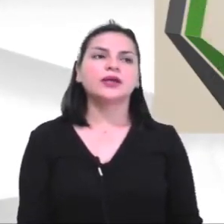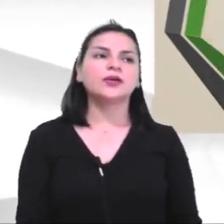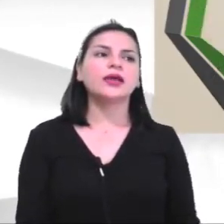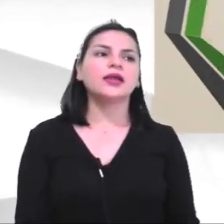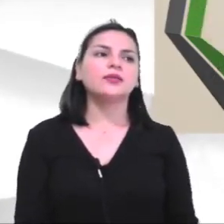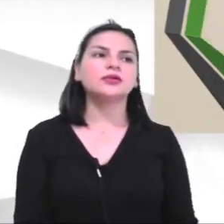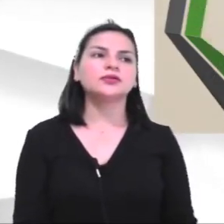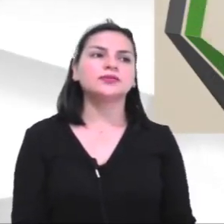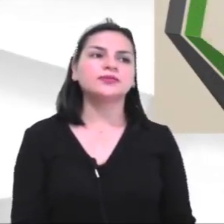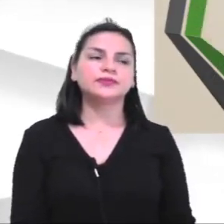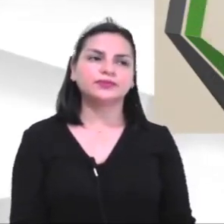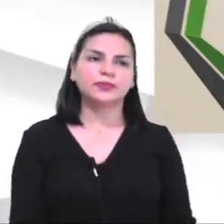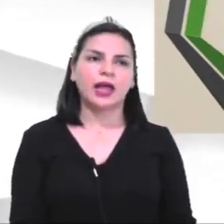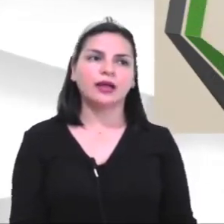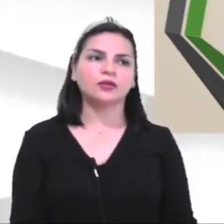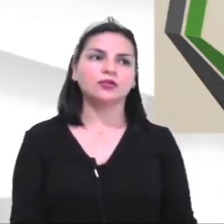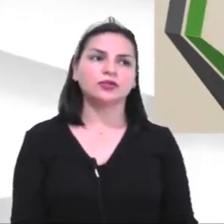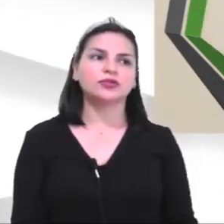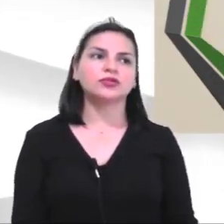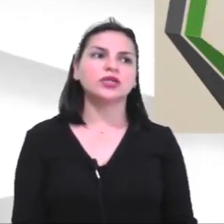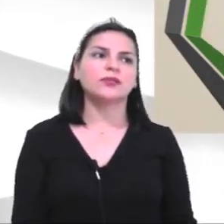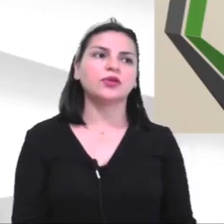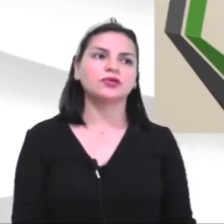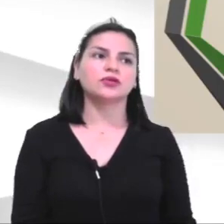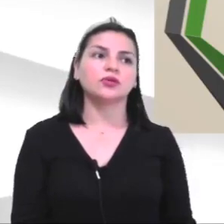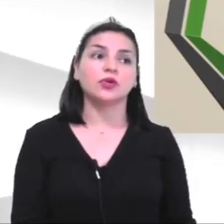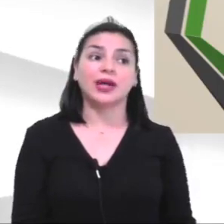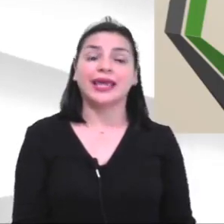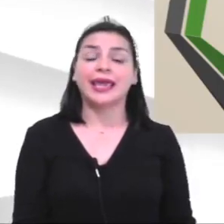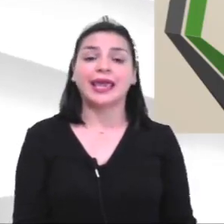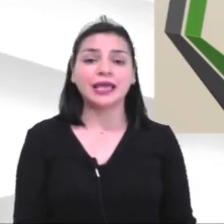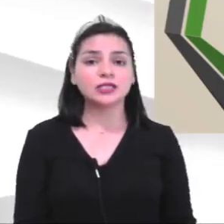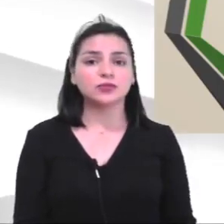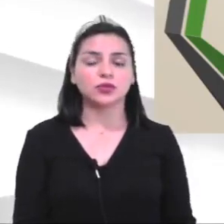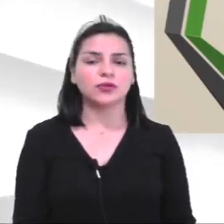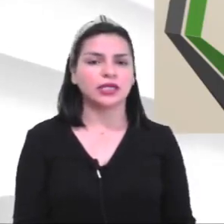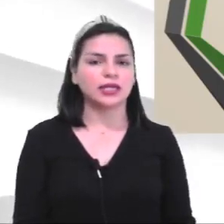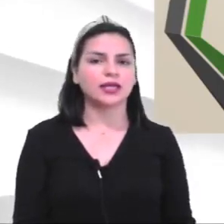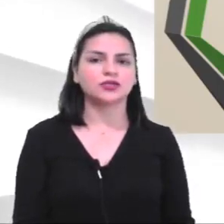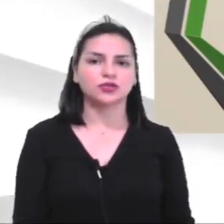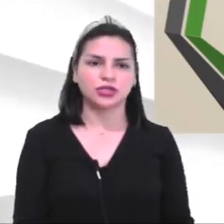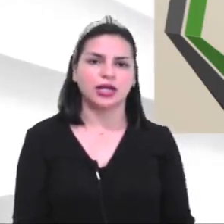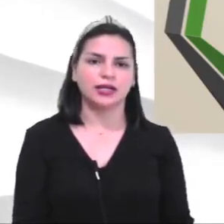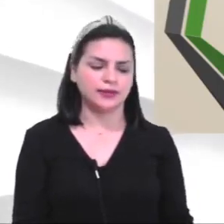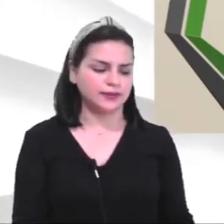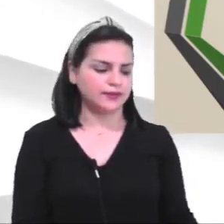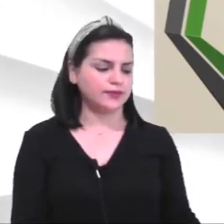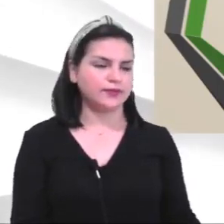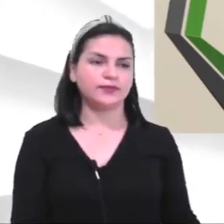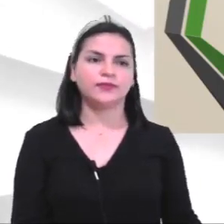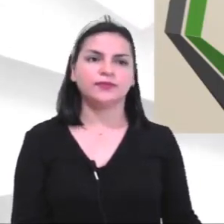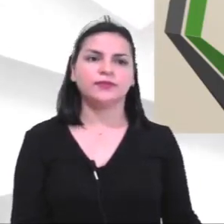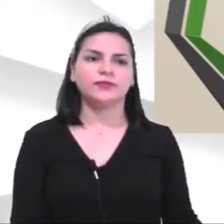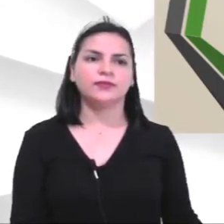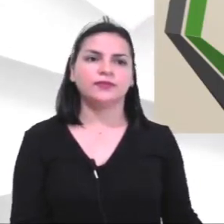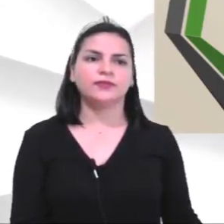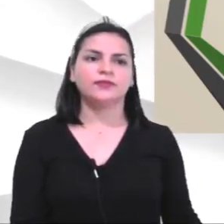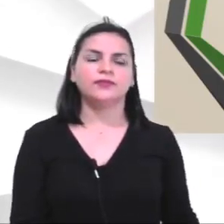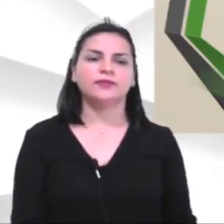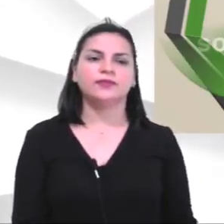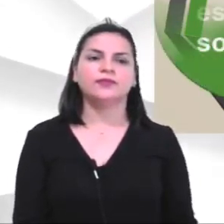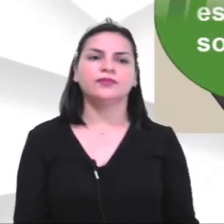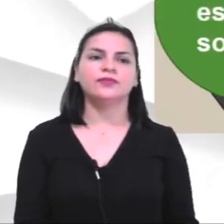También recordaremos algunos conceptos como ¿qué es movilidad social?